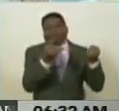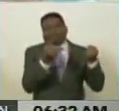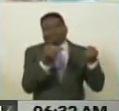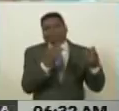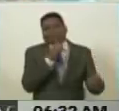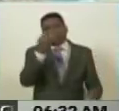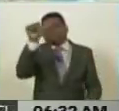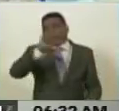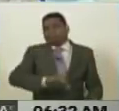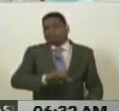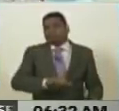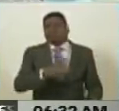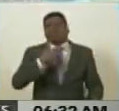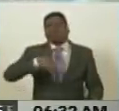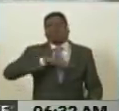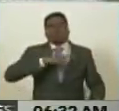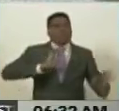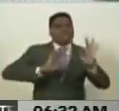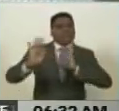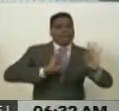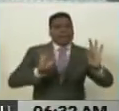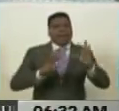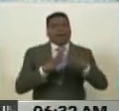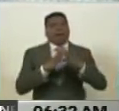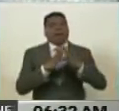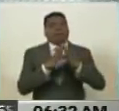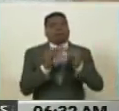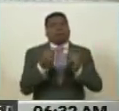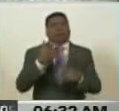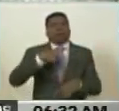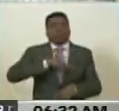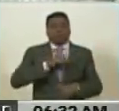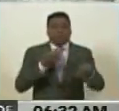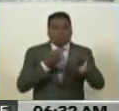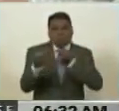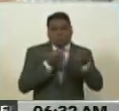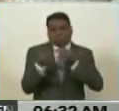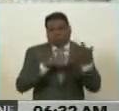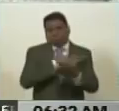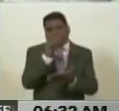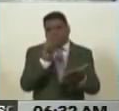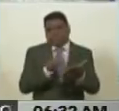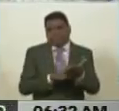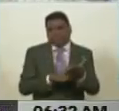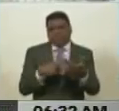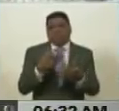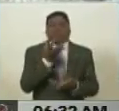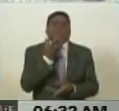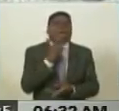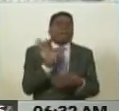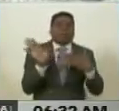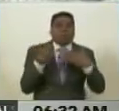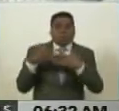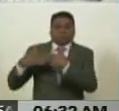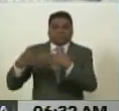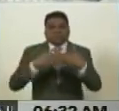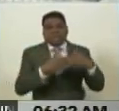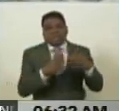pasar, ¿estamos nosotros preparados para la cogestión? ¿Estamos preparados para tomar control de empresas estratégicas que ellos pretendan cerrar dentro de todo el sabotaje